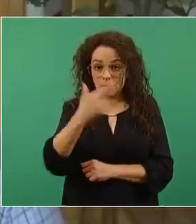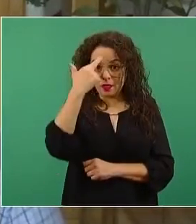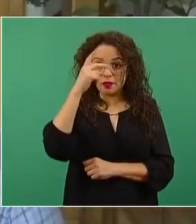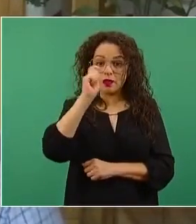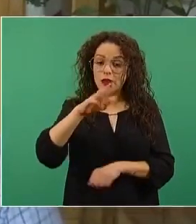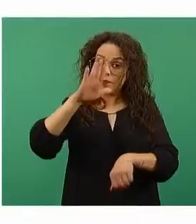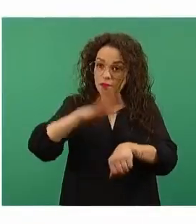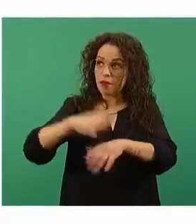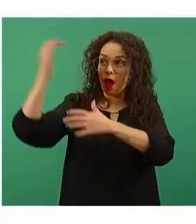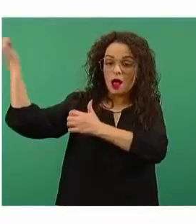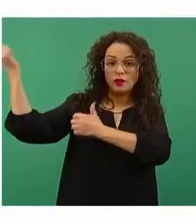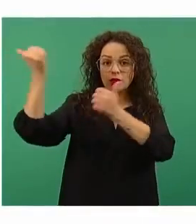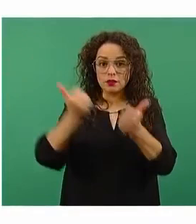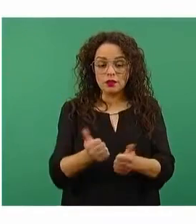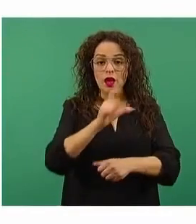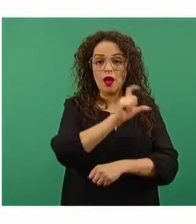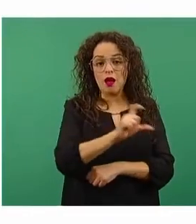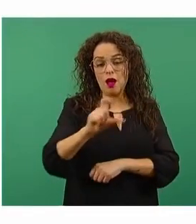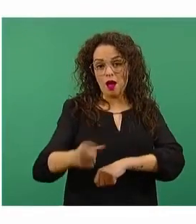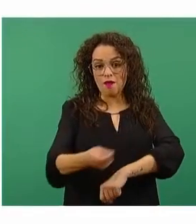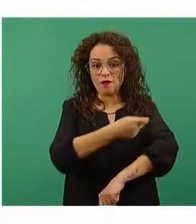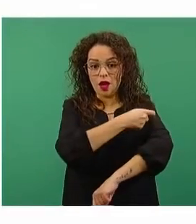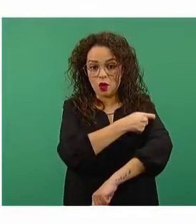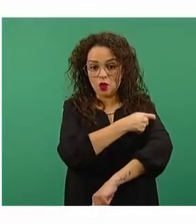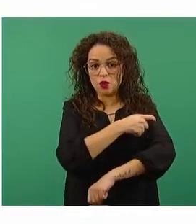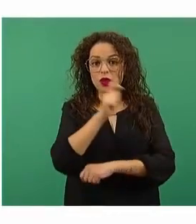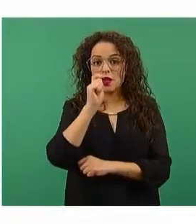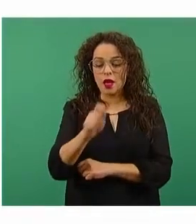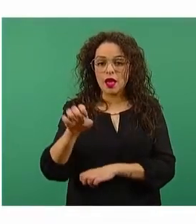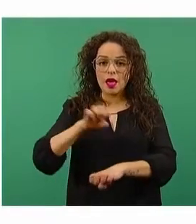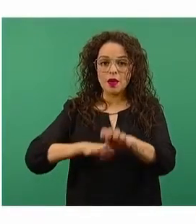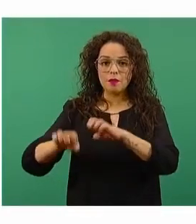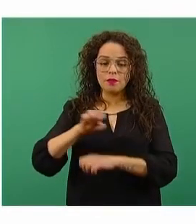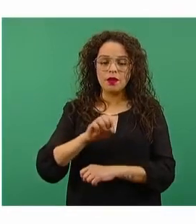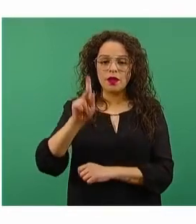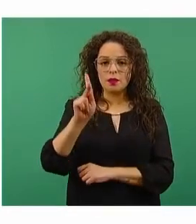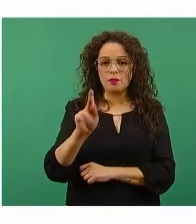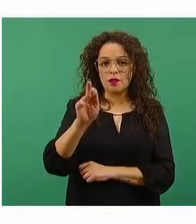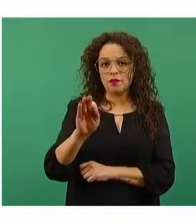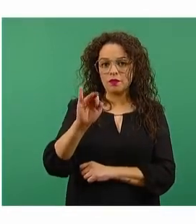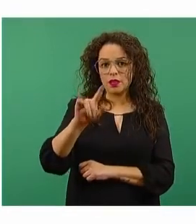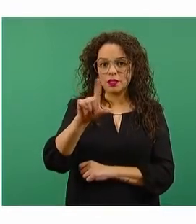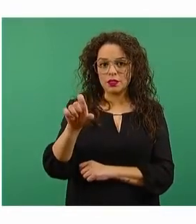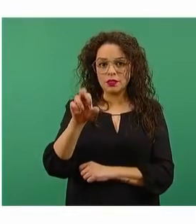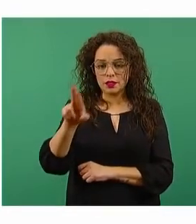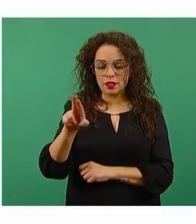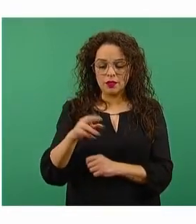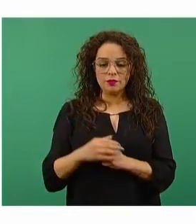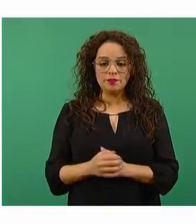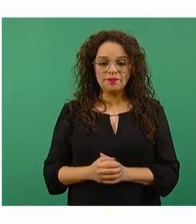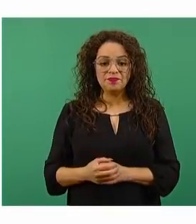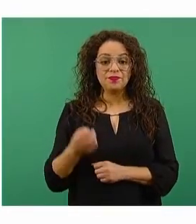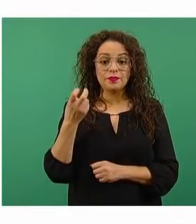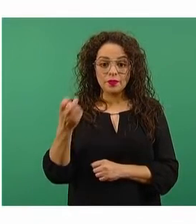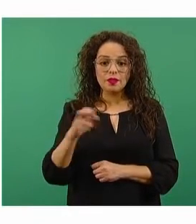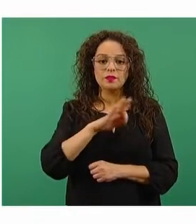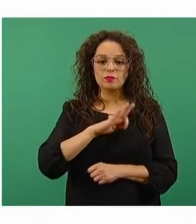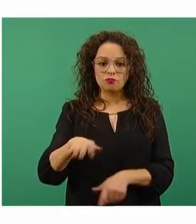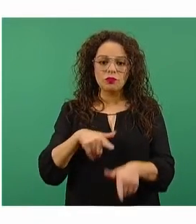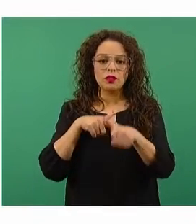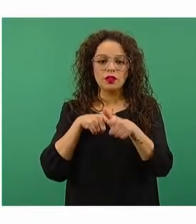nuevos embarques de vacuna, en este caso de Pfizer-BioNTech, y entonces con estas dosis obviamente se podrá